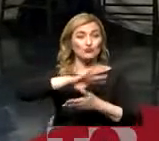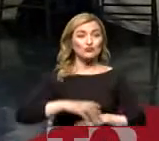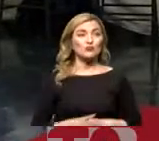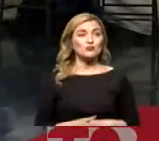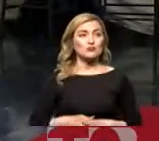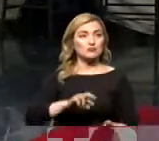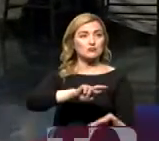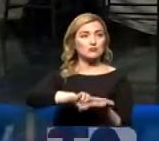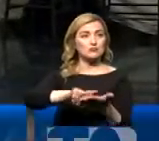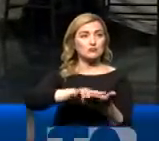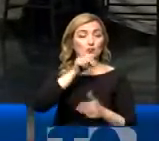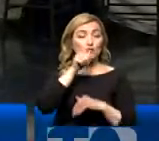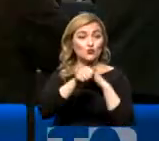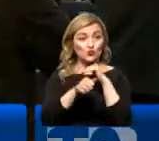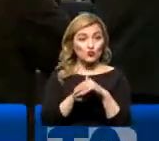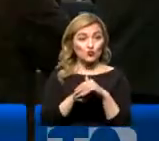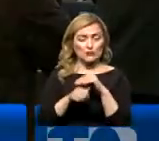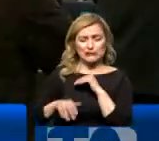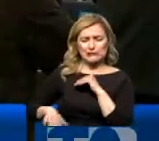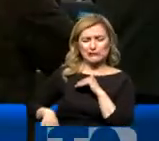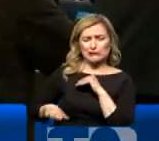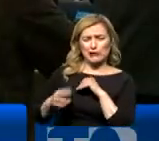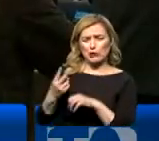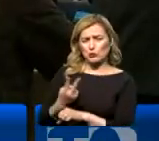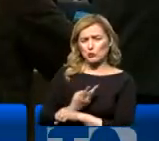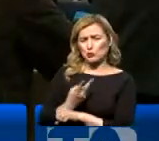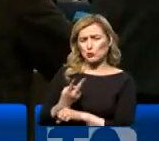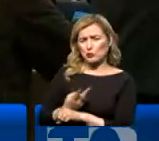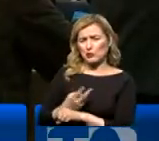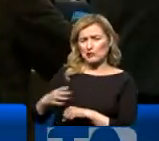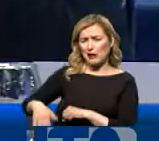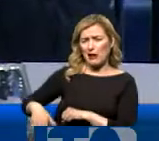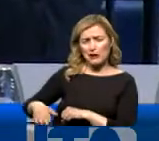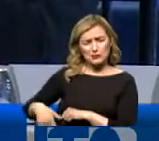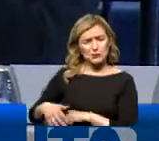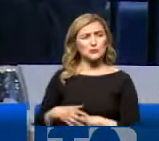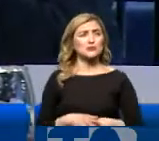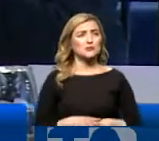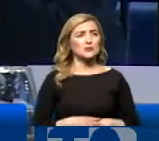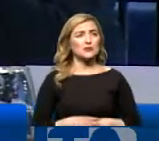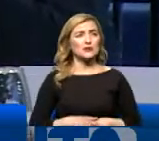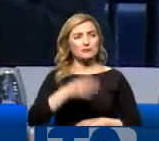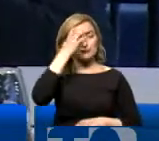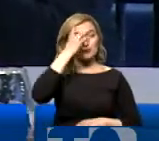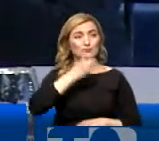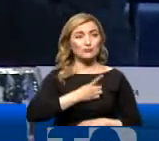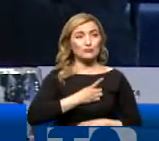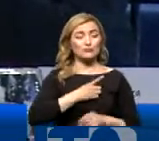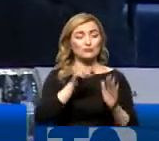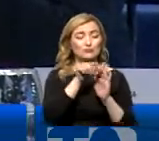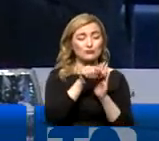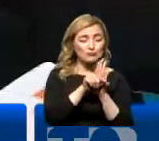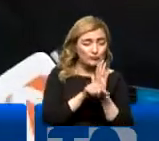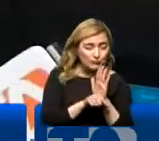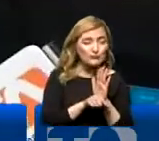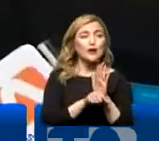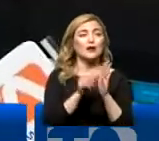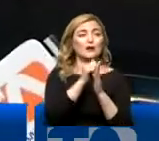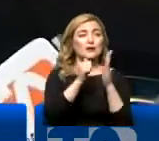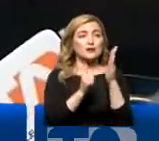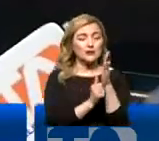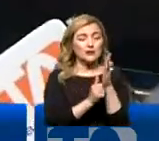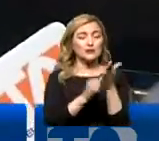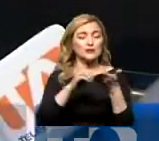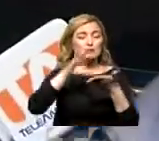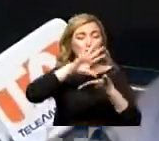Fue una reunión reservada y con un retraso de casi 2 horas. Allí definieron los temas de la agenda legislativa 2020. Hemos